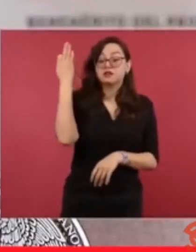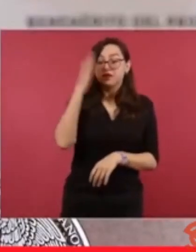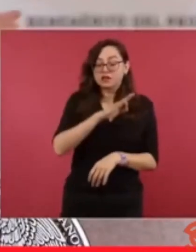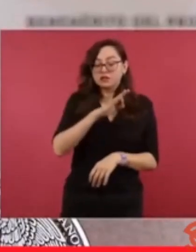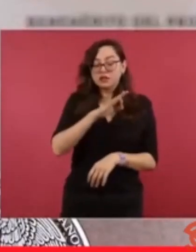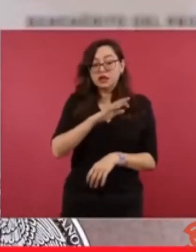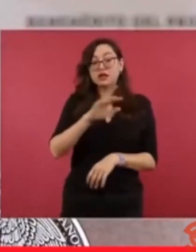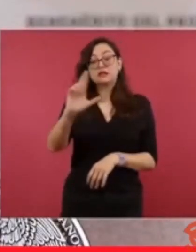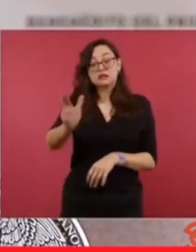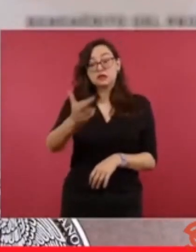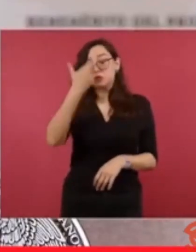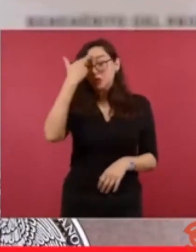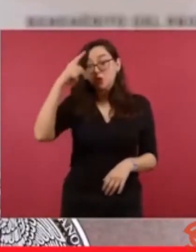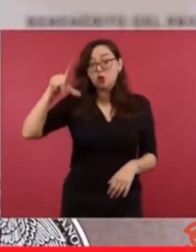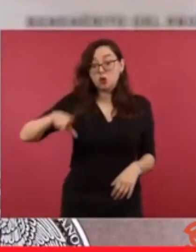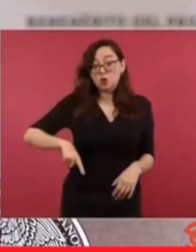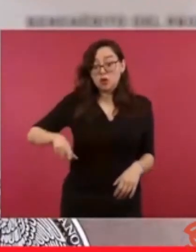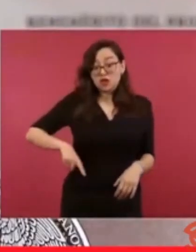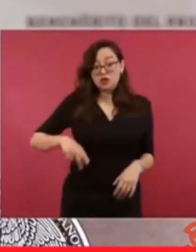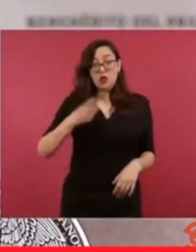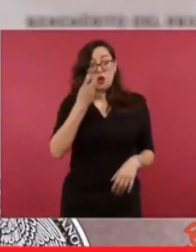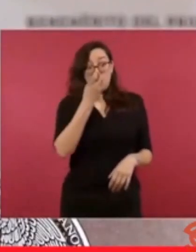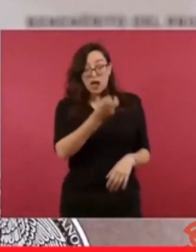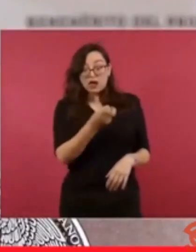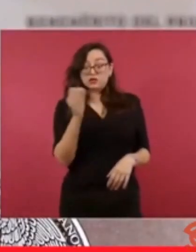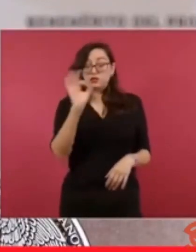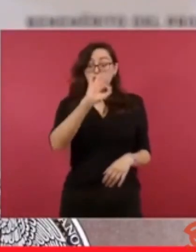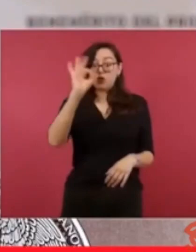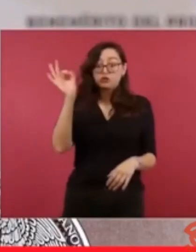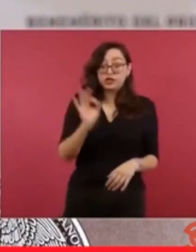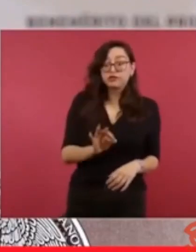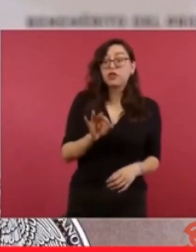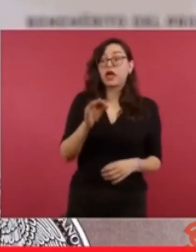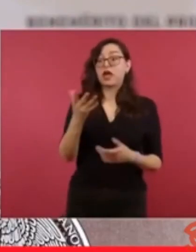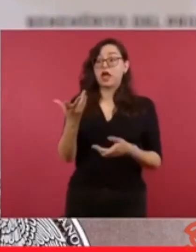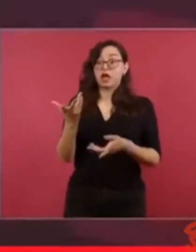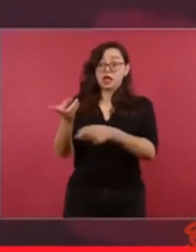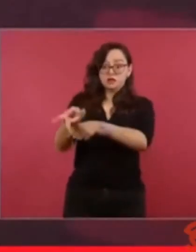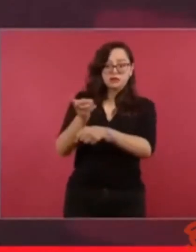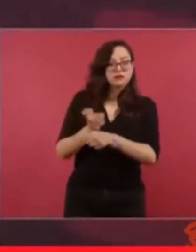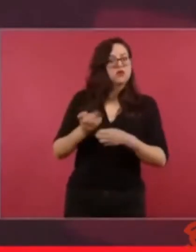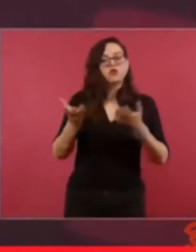y pagan anuncios dentro de estas plataformas para captar a más usuarios.